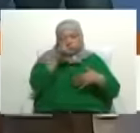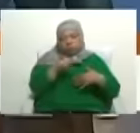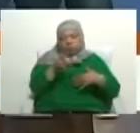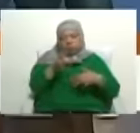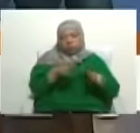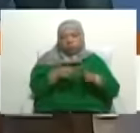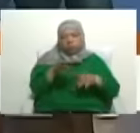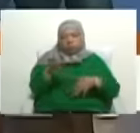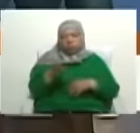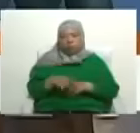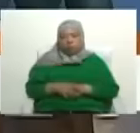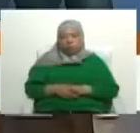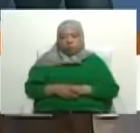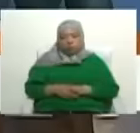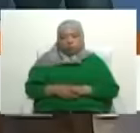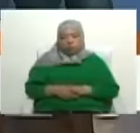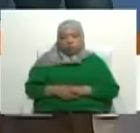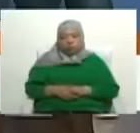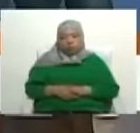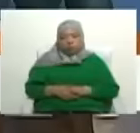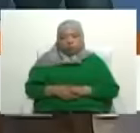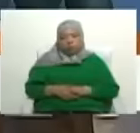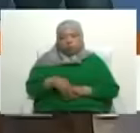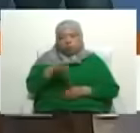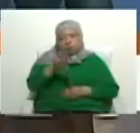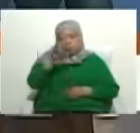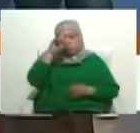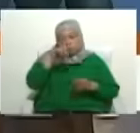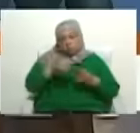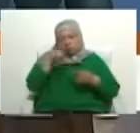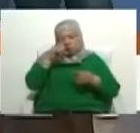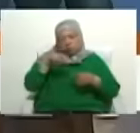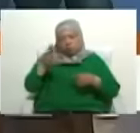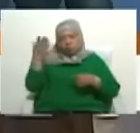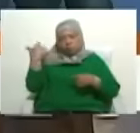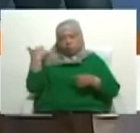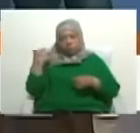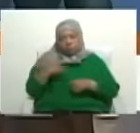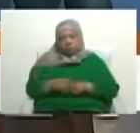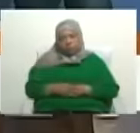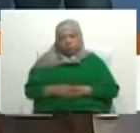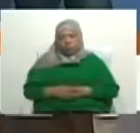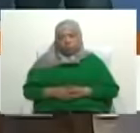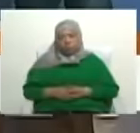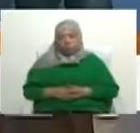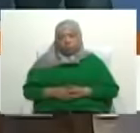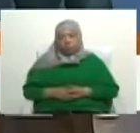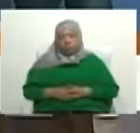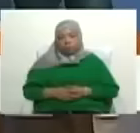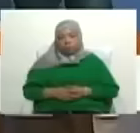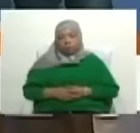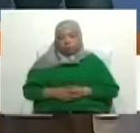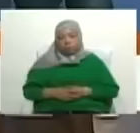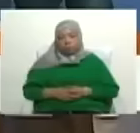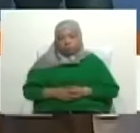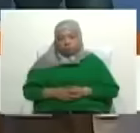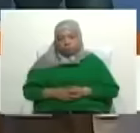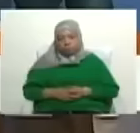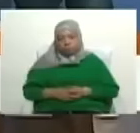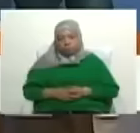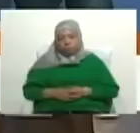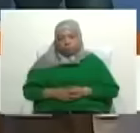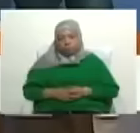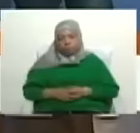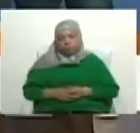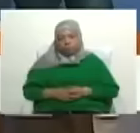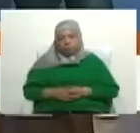24 con las consecuencias de las 5 asonadas del año pasado. Eso es lo que ellos aspiraban. Para tener, sí, las elecciones